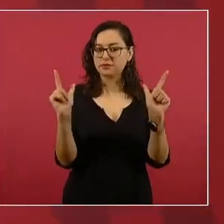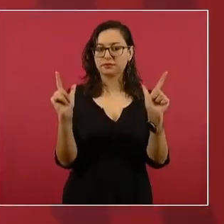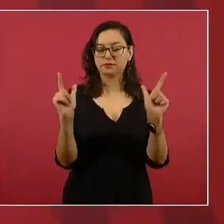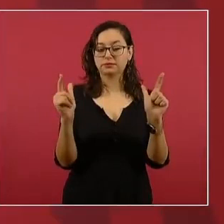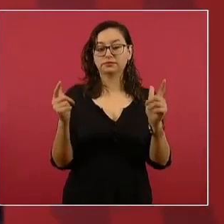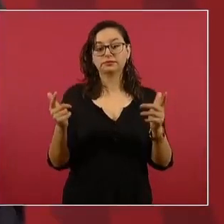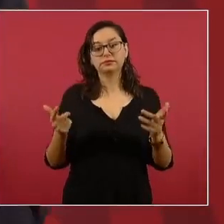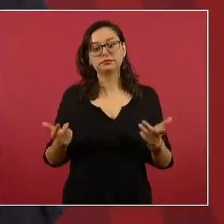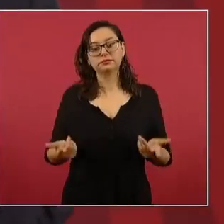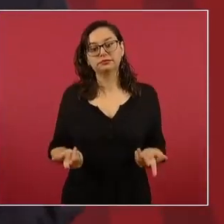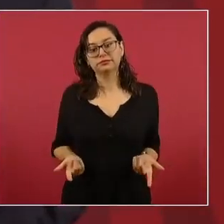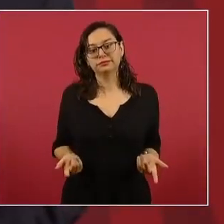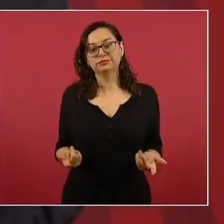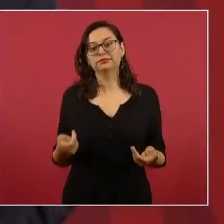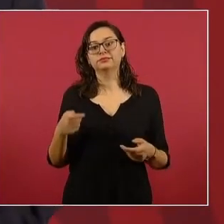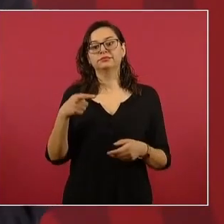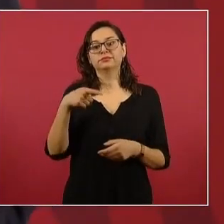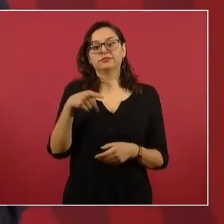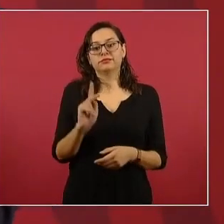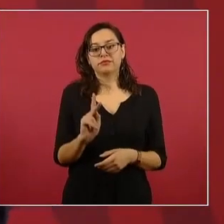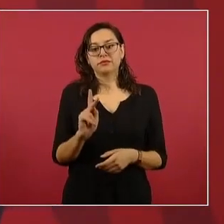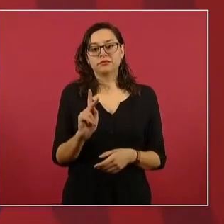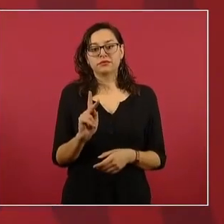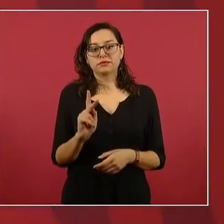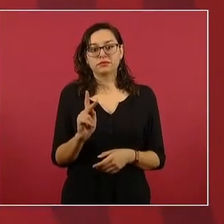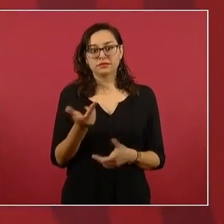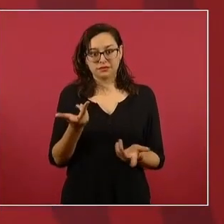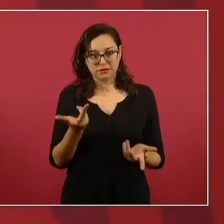pero ojalá y lo hagan